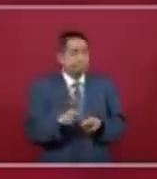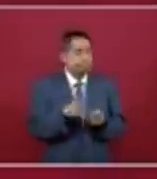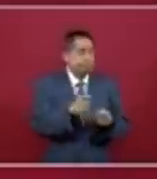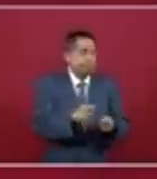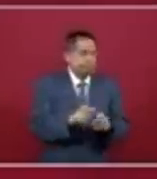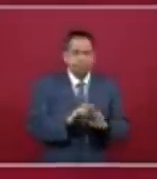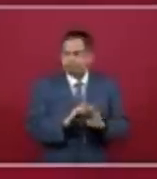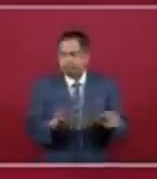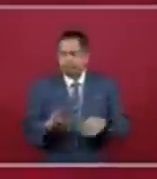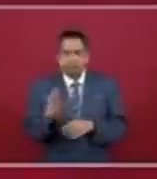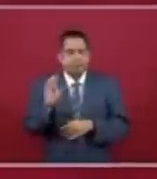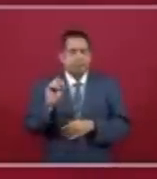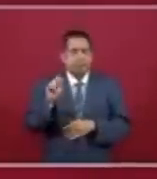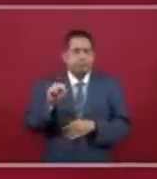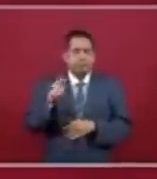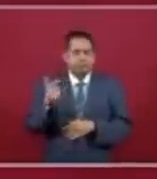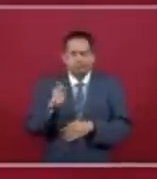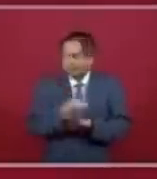ONGs,